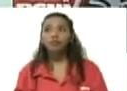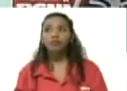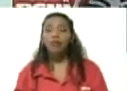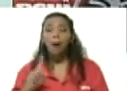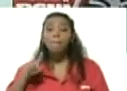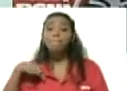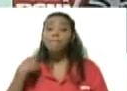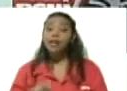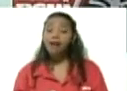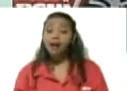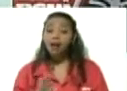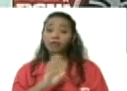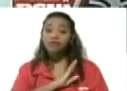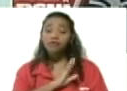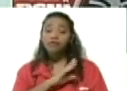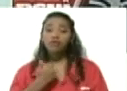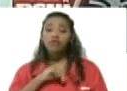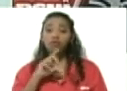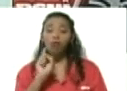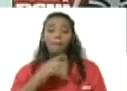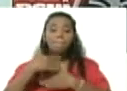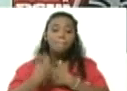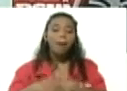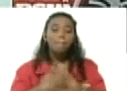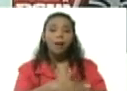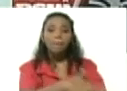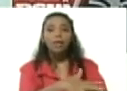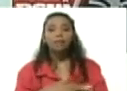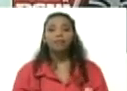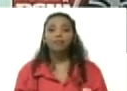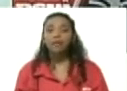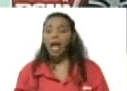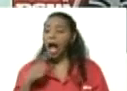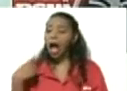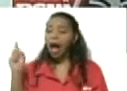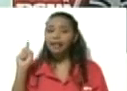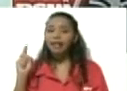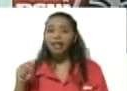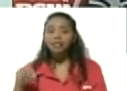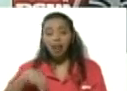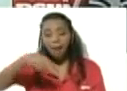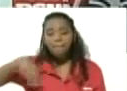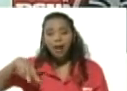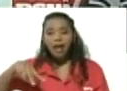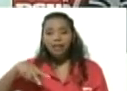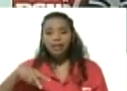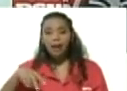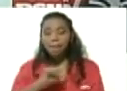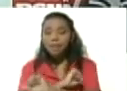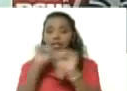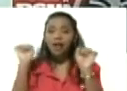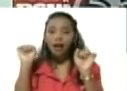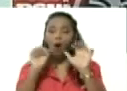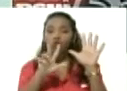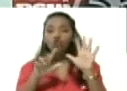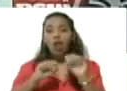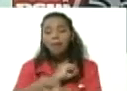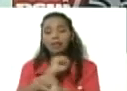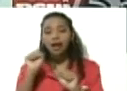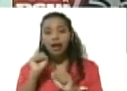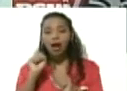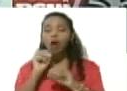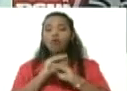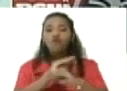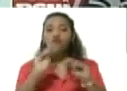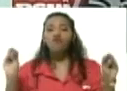Mañana tenemos nosotros una marcha que sale de Plaza Morelos a partir de las 8 de la mañana. Estamos haciendo la convocatoria